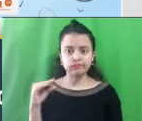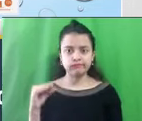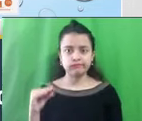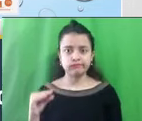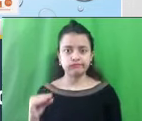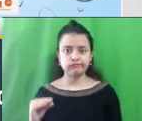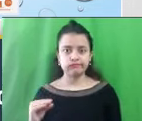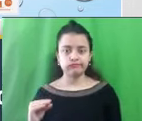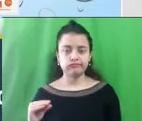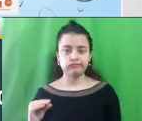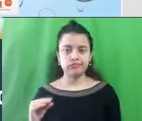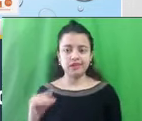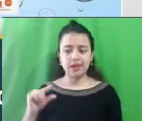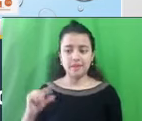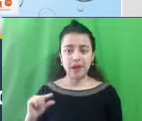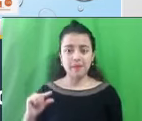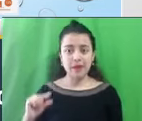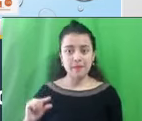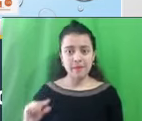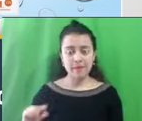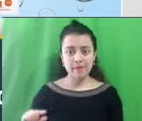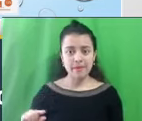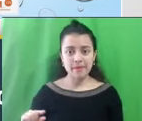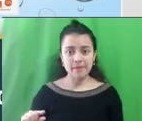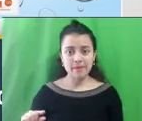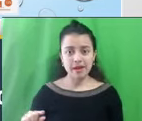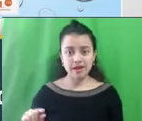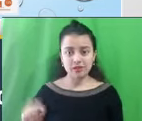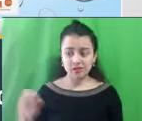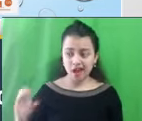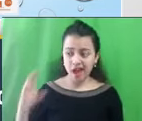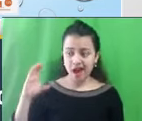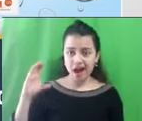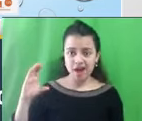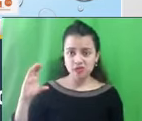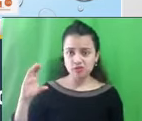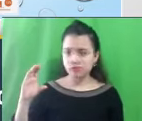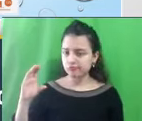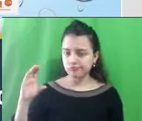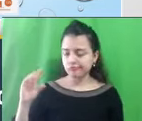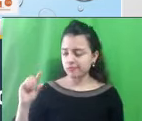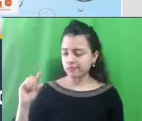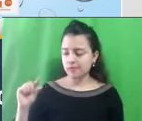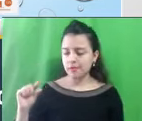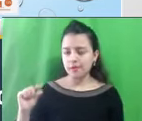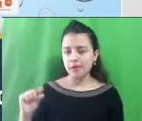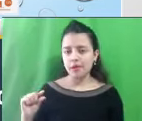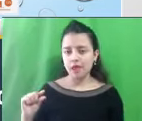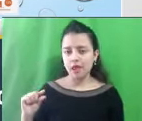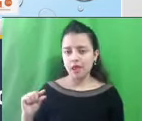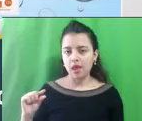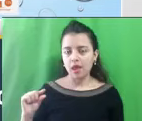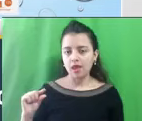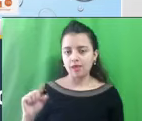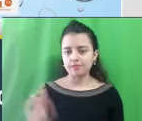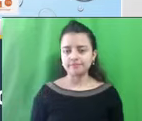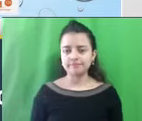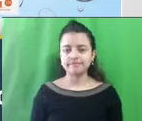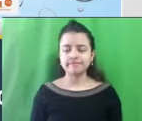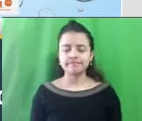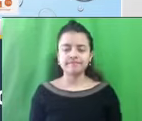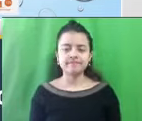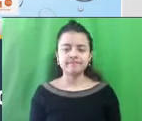aguas superficiales, ecosistemas, ¿cierto? Que es donde estamos tomando la mayor cantidad de agua, solo tendríamos 2.500 pesos.